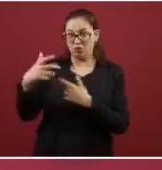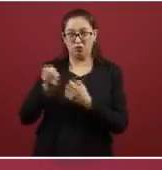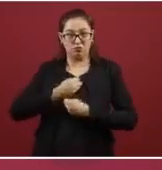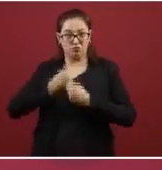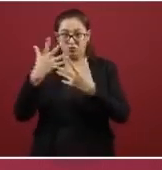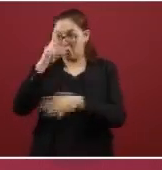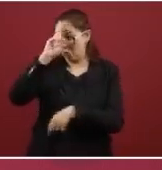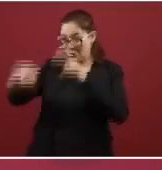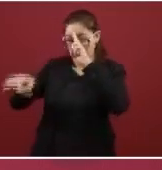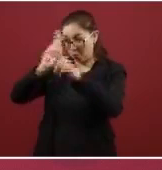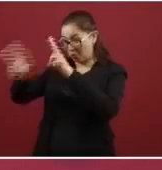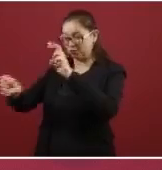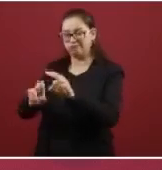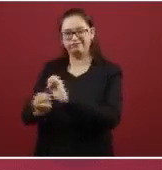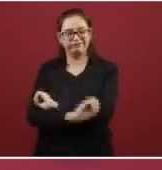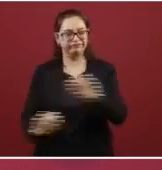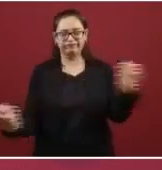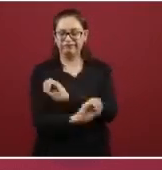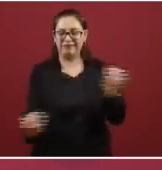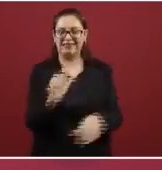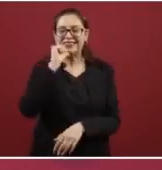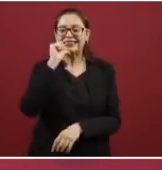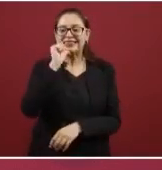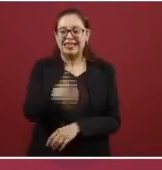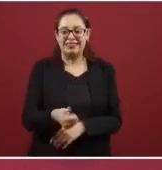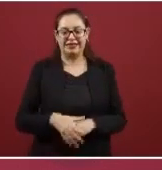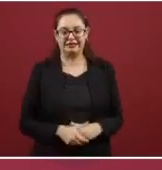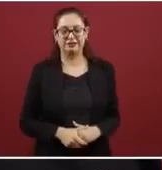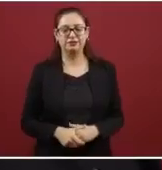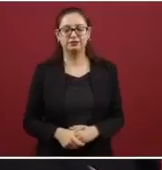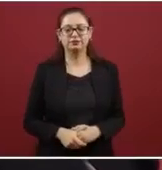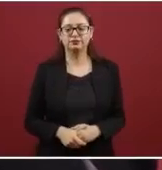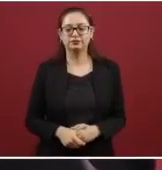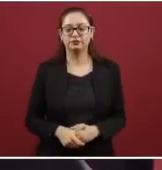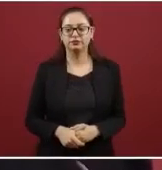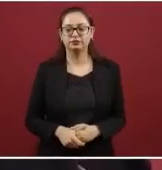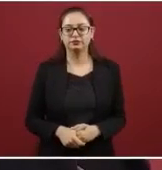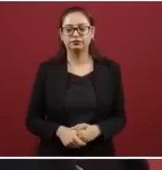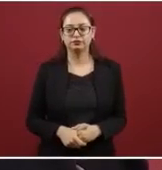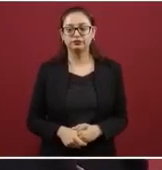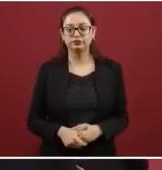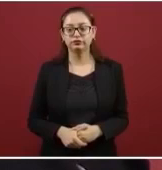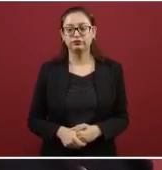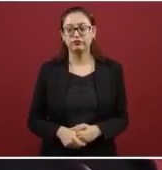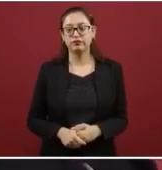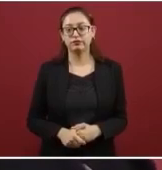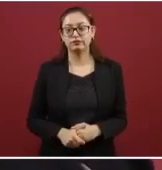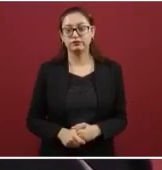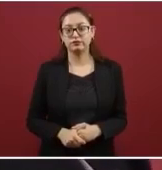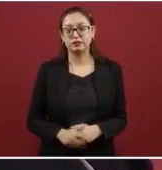manifestación, a nadie. Puede ser que alguien se tome